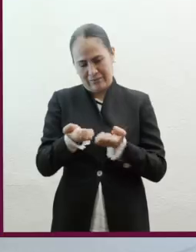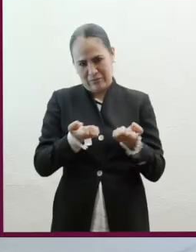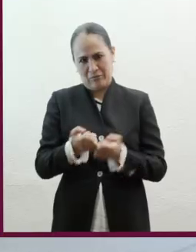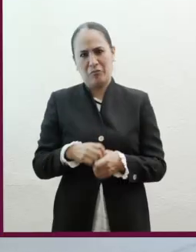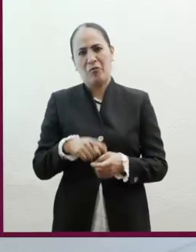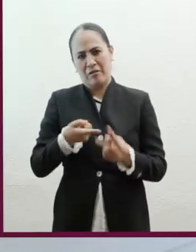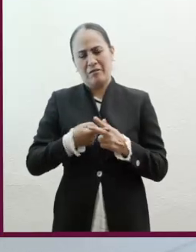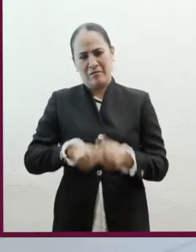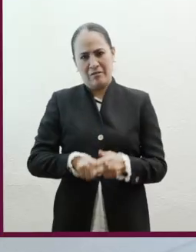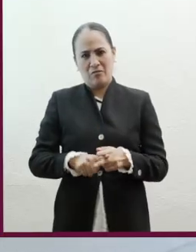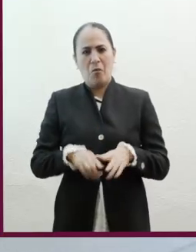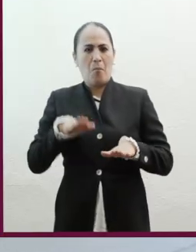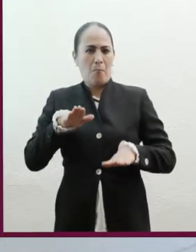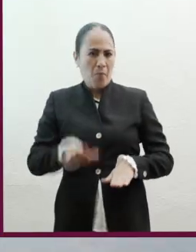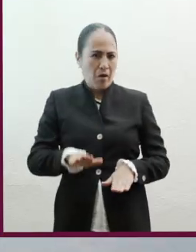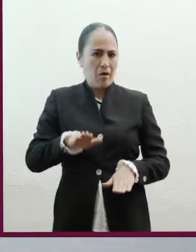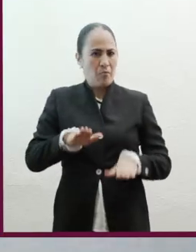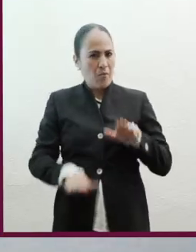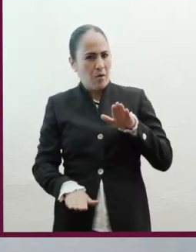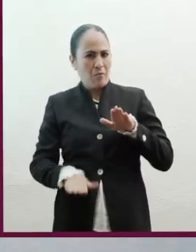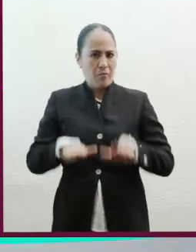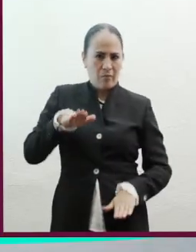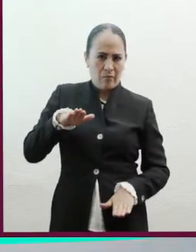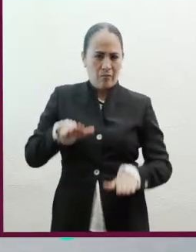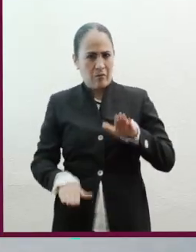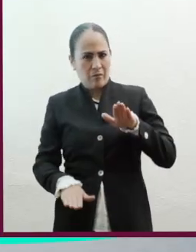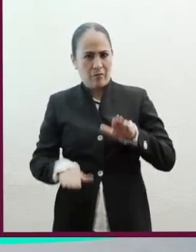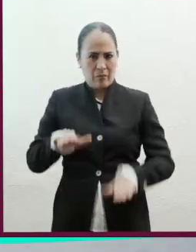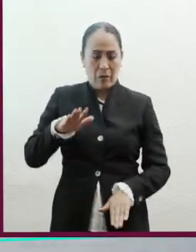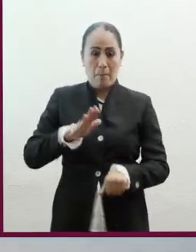Podemos acentuar la pisada.